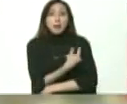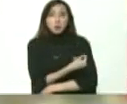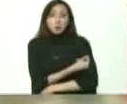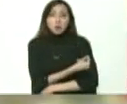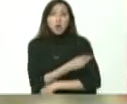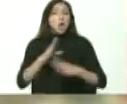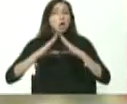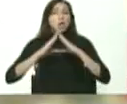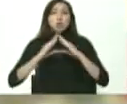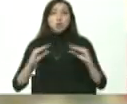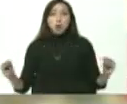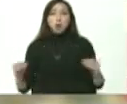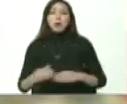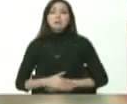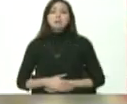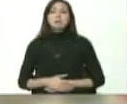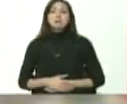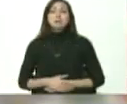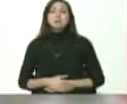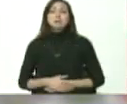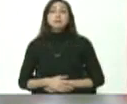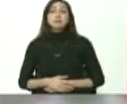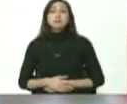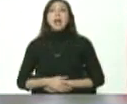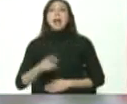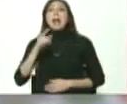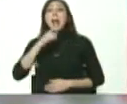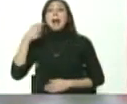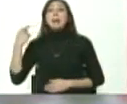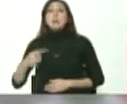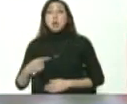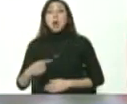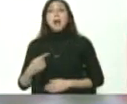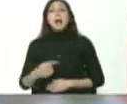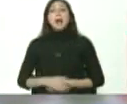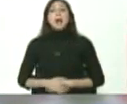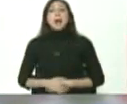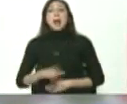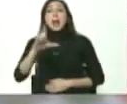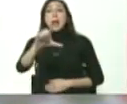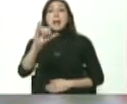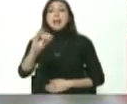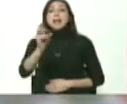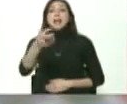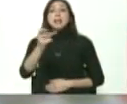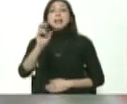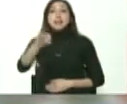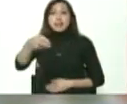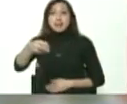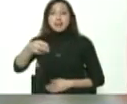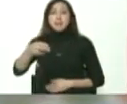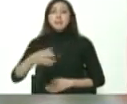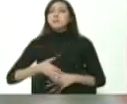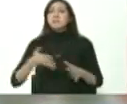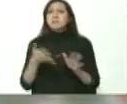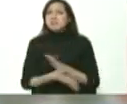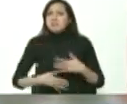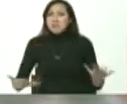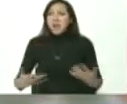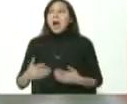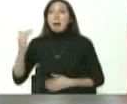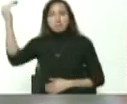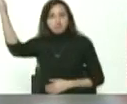Bueno, existe también la vacuna Sputnik Light ahora. La Sputnik Light va a venir a